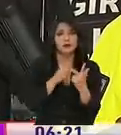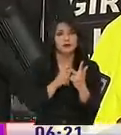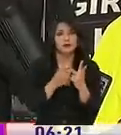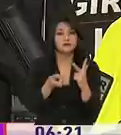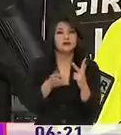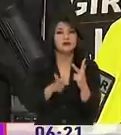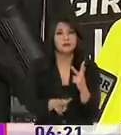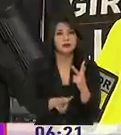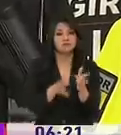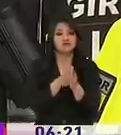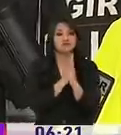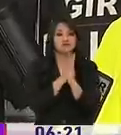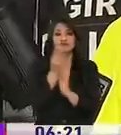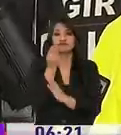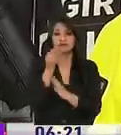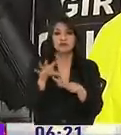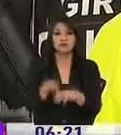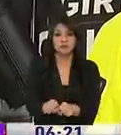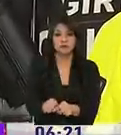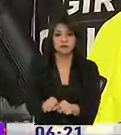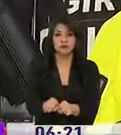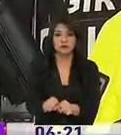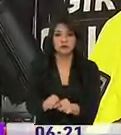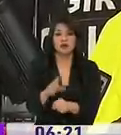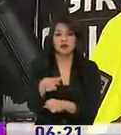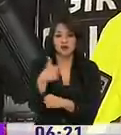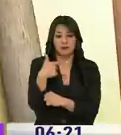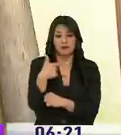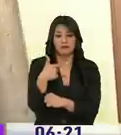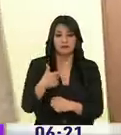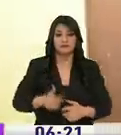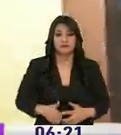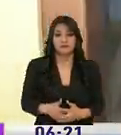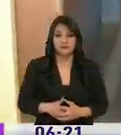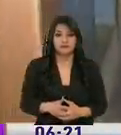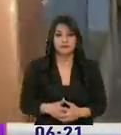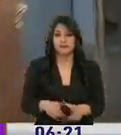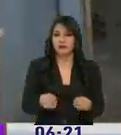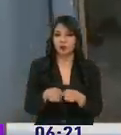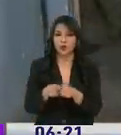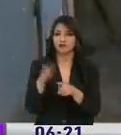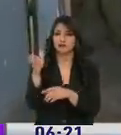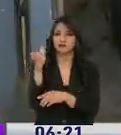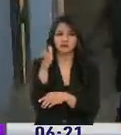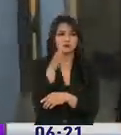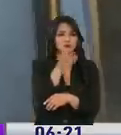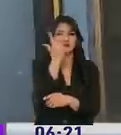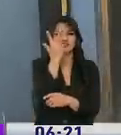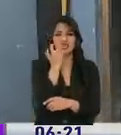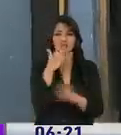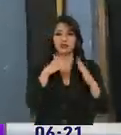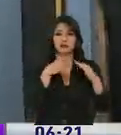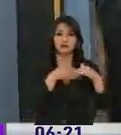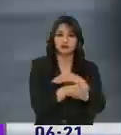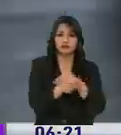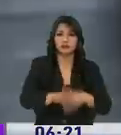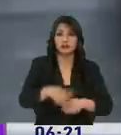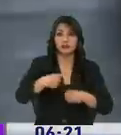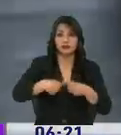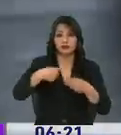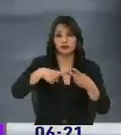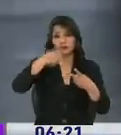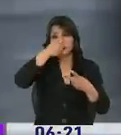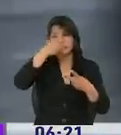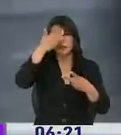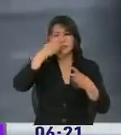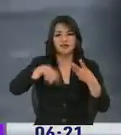tenemos extorsión, secuestro, porte y tenencia de armas. De forma simultánea se realizaron 13 allanamientos en Quito, Santo Domingo y